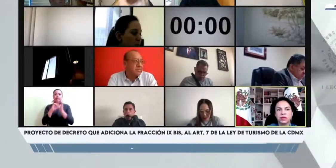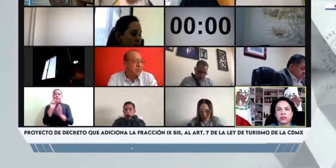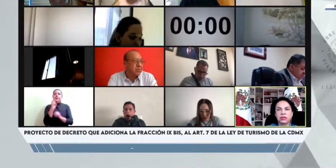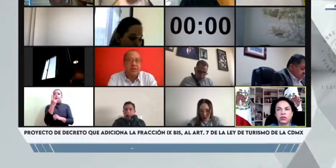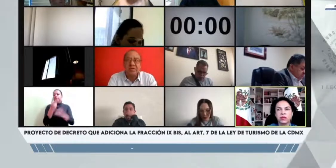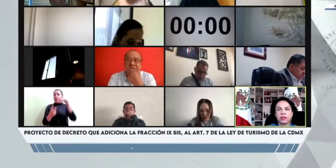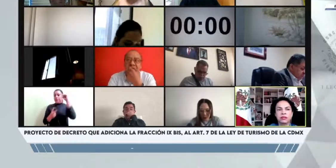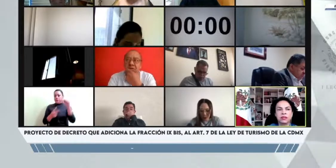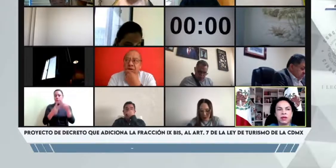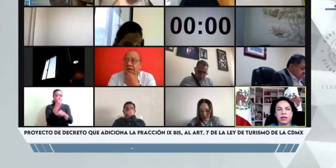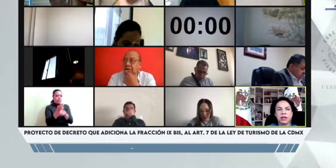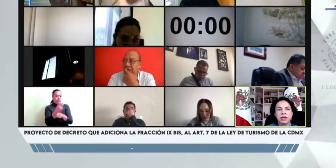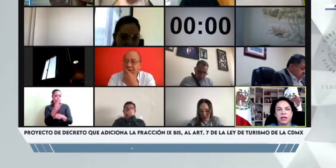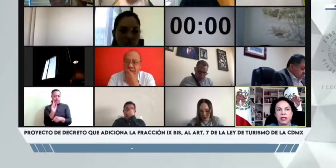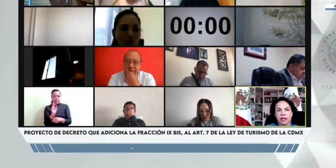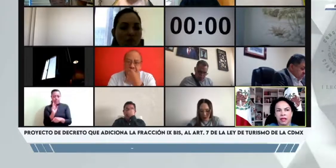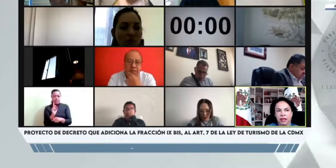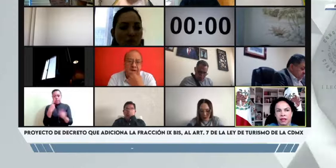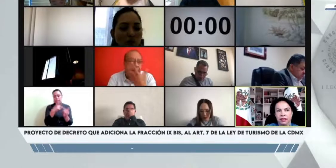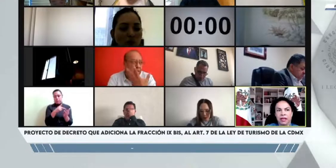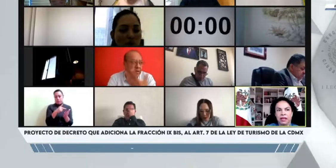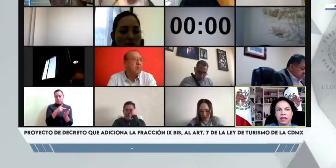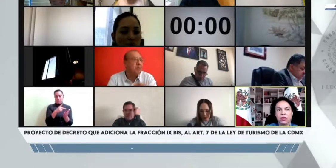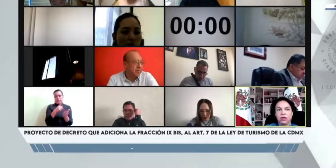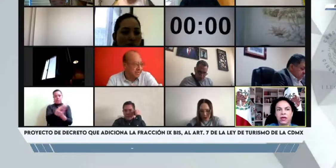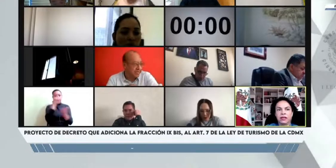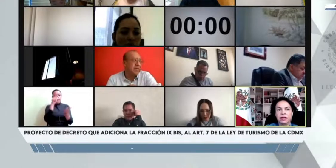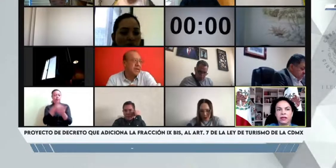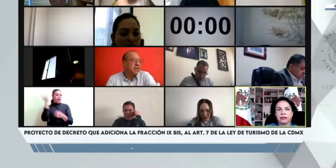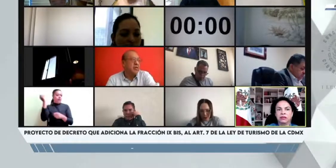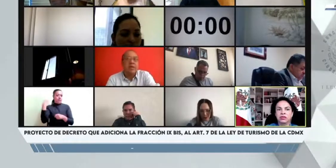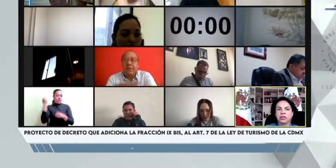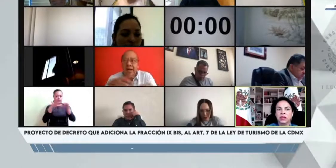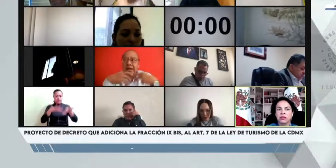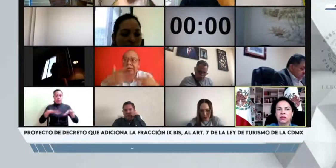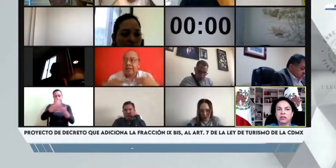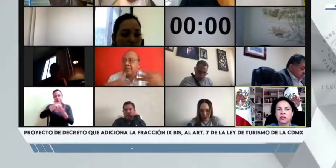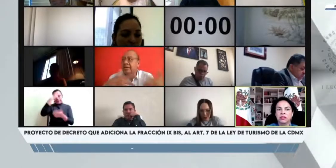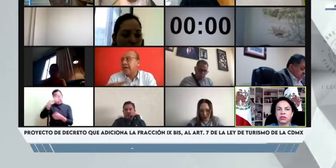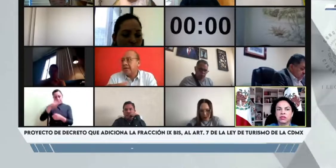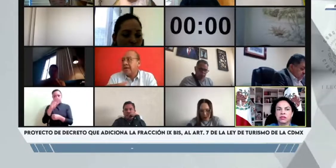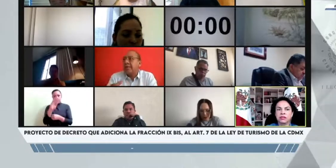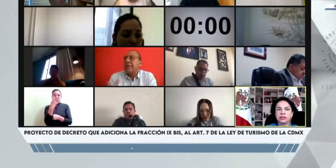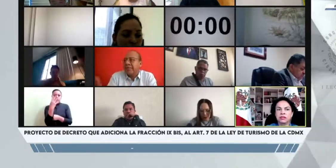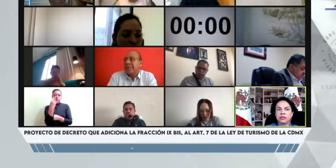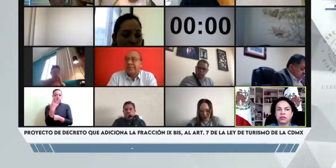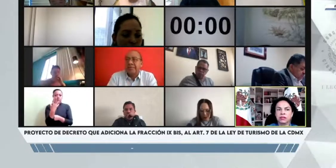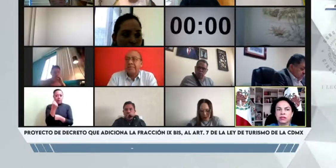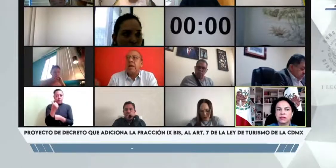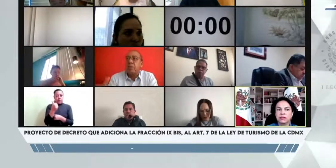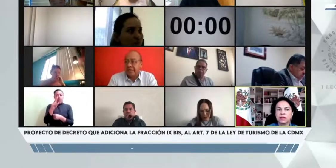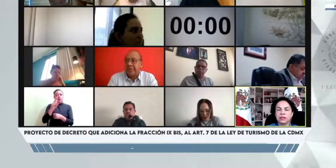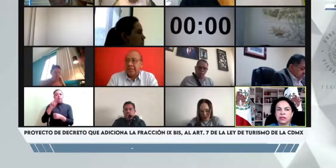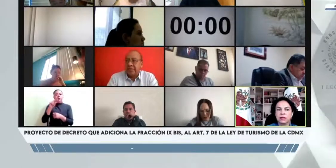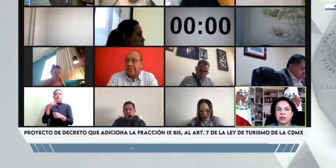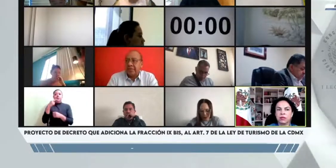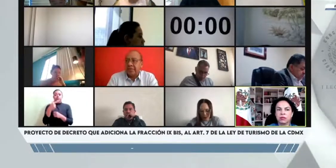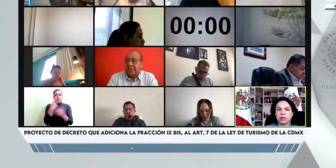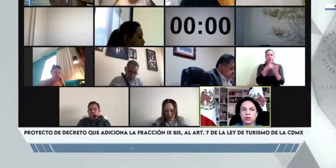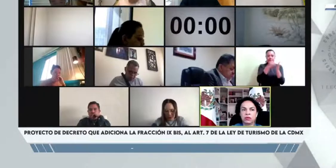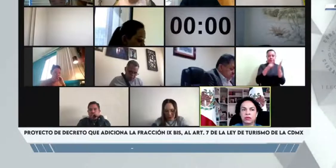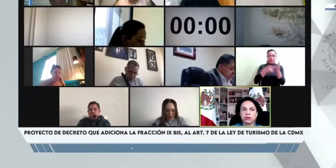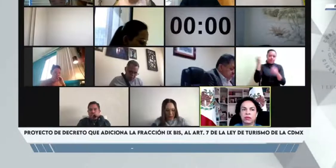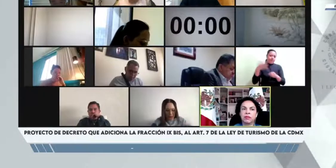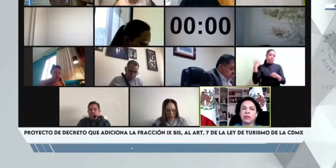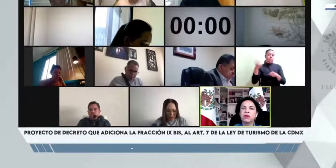segunda y trigésima de la Ley Orgánica 84, 85, 86 y 187 del Reglamento, ambos del Congreso de la